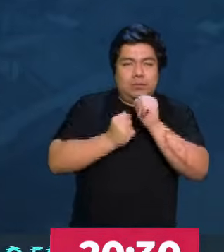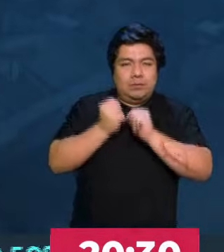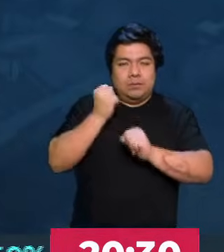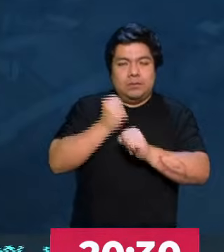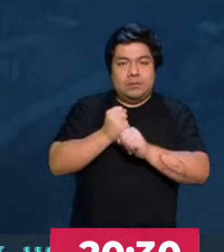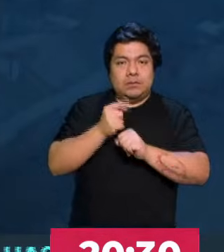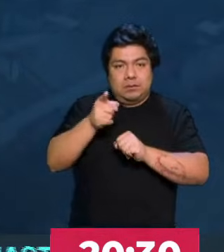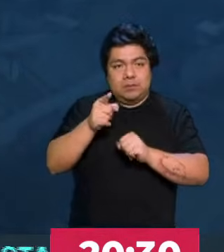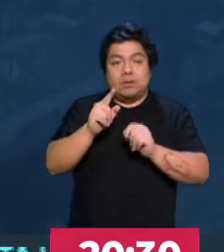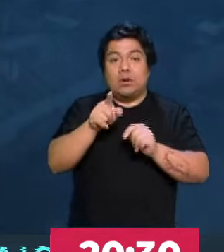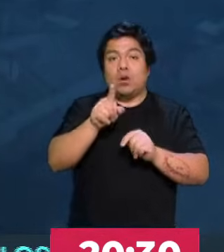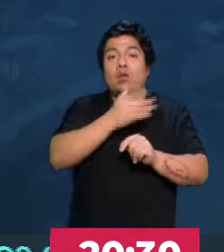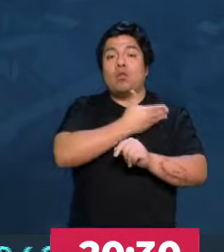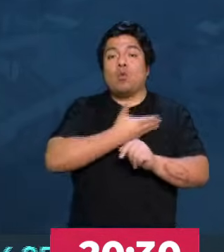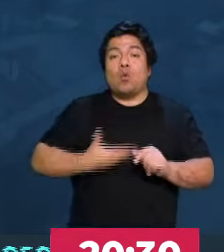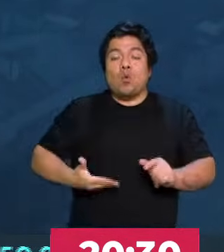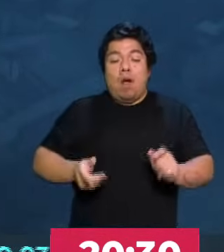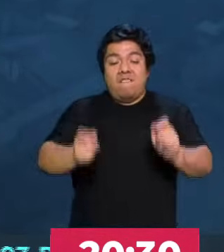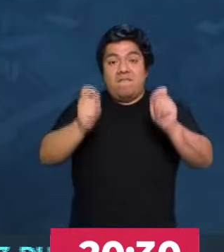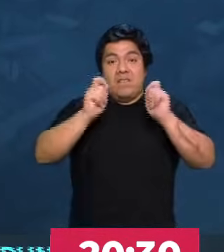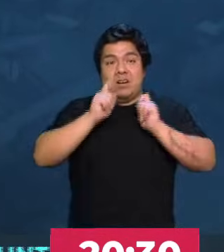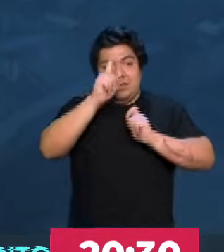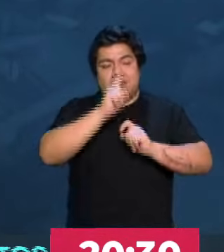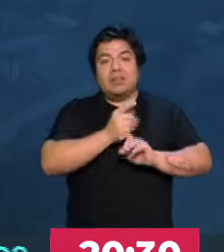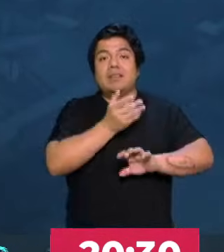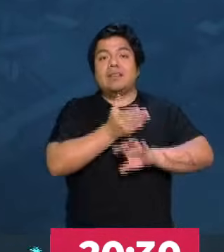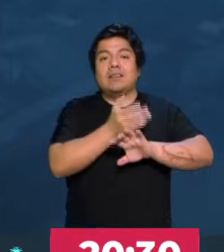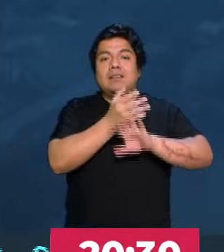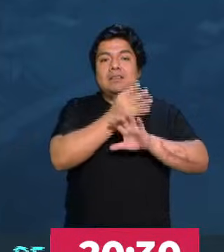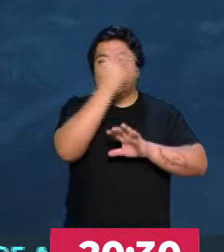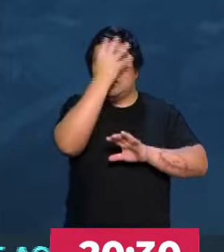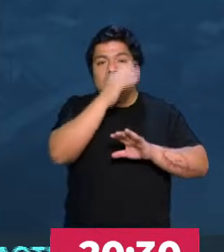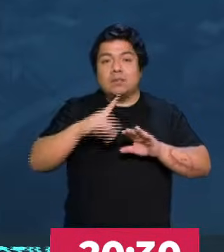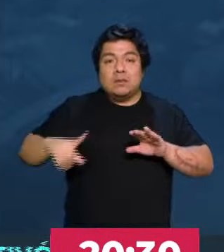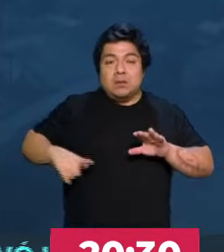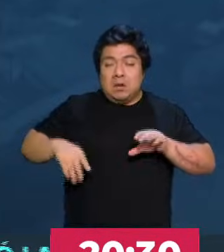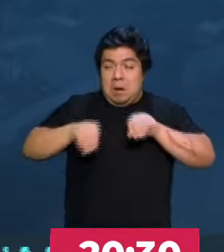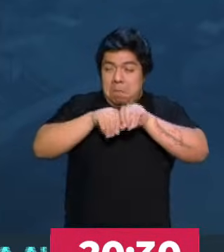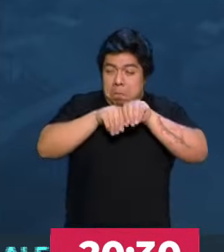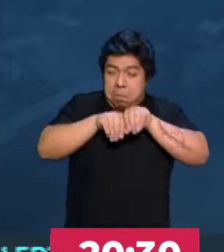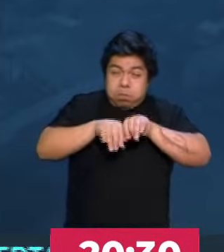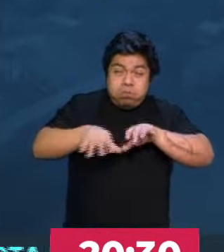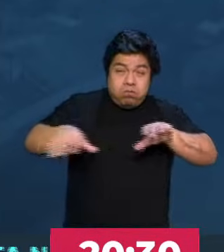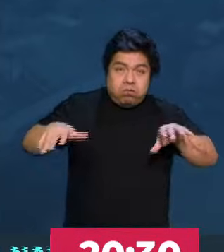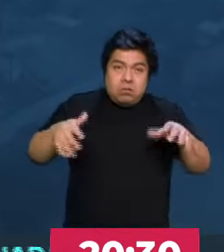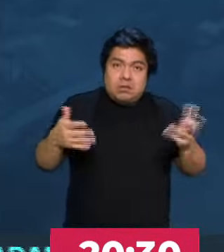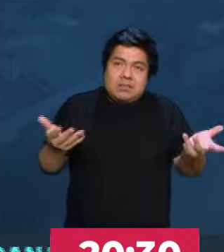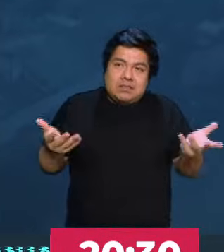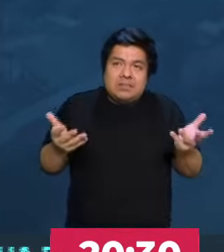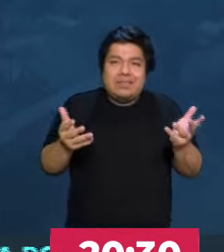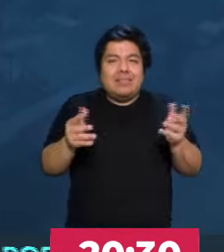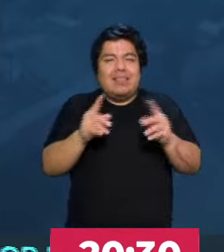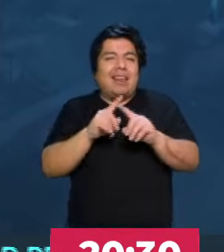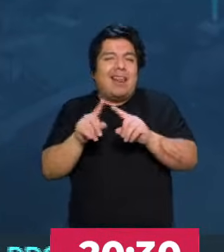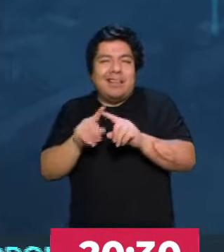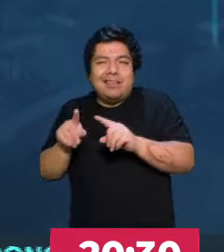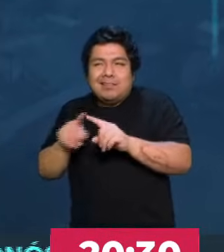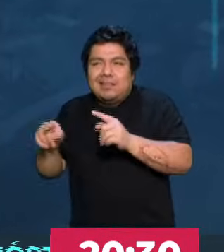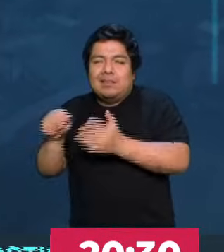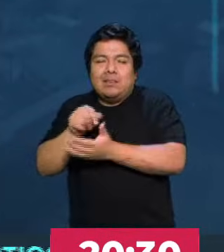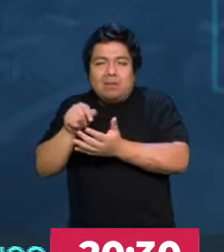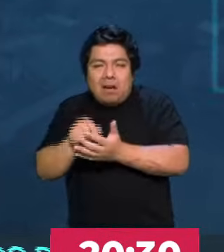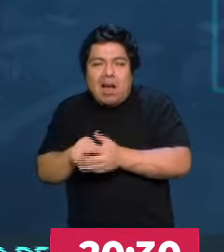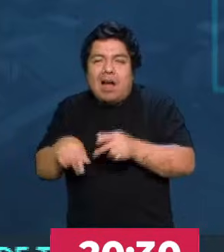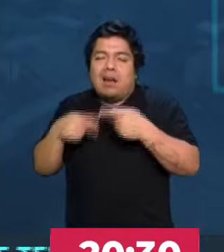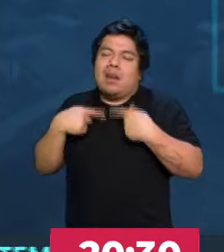cuando tomó posesión Donald Trump, y que el gobierno mexicano se preparó y desplegó todo digamos, albergues y cosas para recibir a las